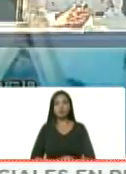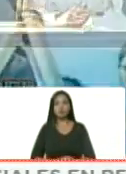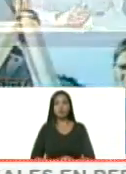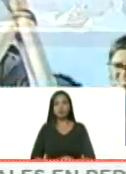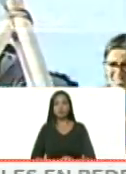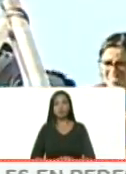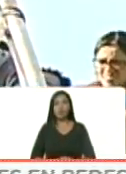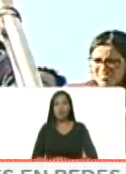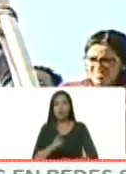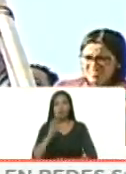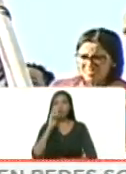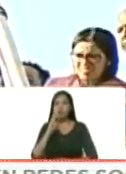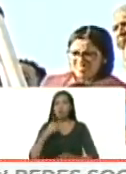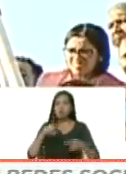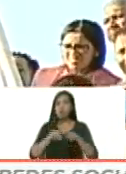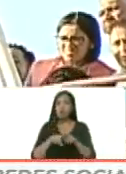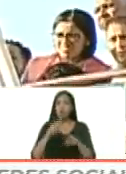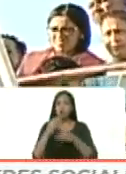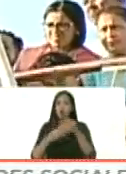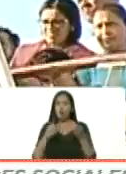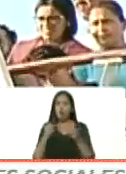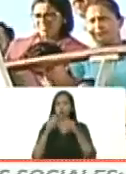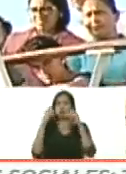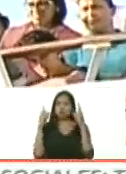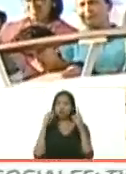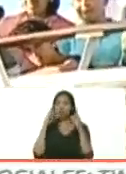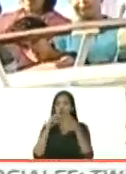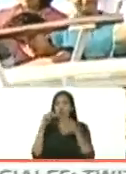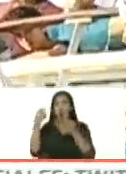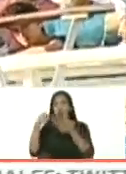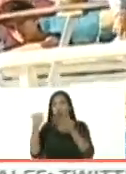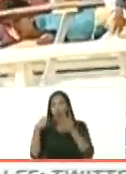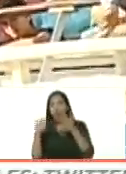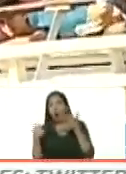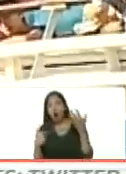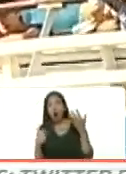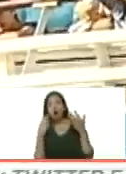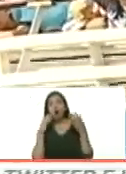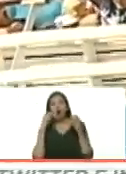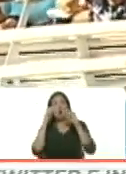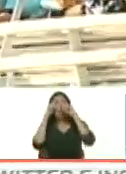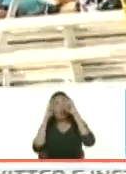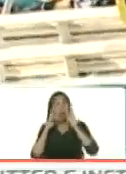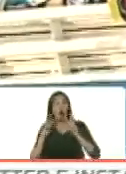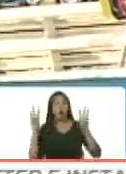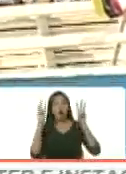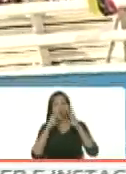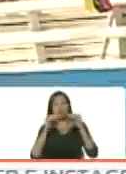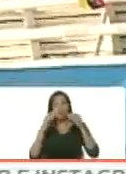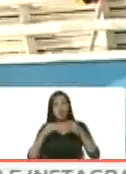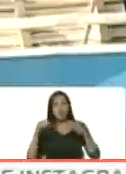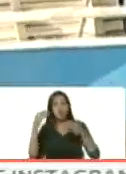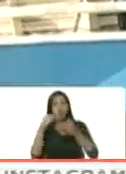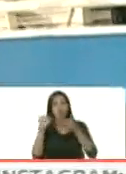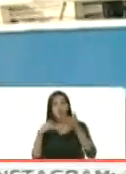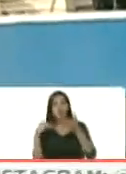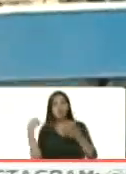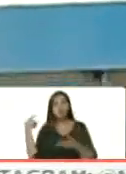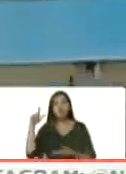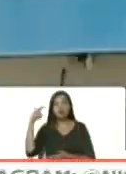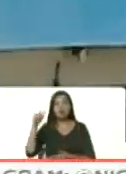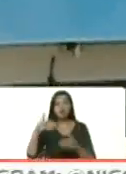Ahí veíamos cómo vamos descubriendo las piezas y partes de todas las unidades de transporte